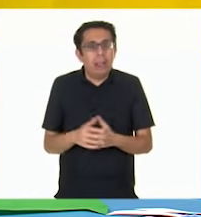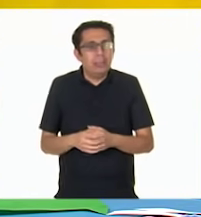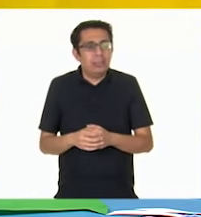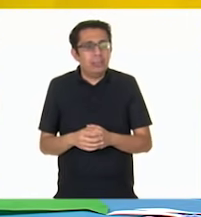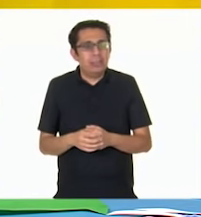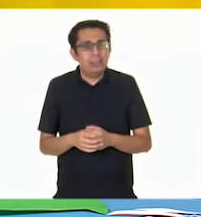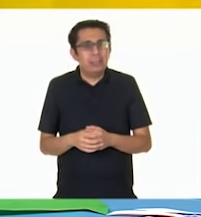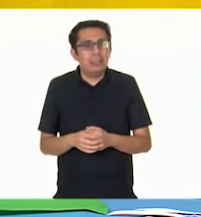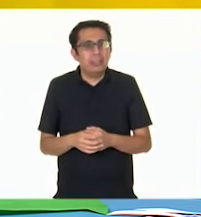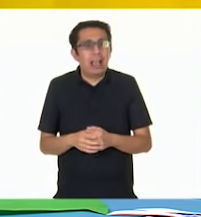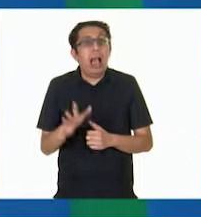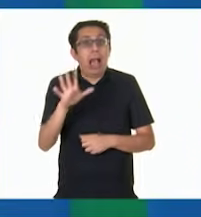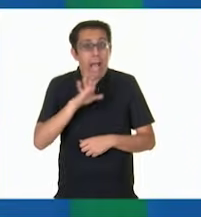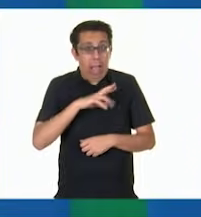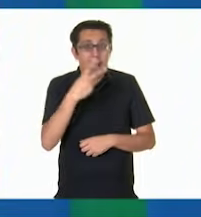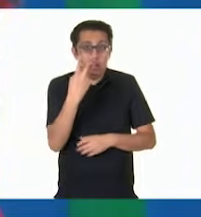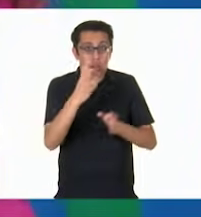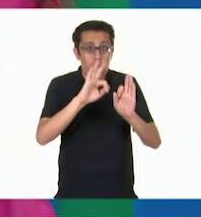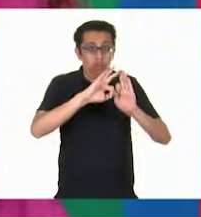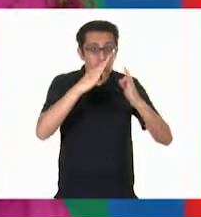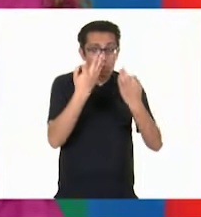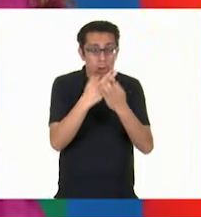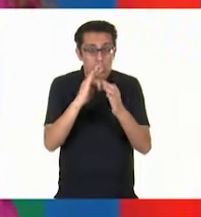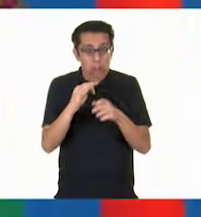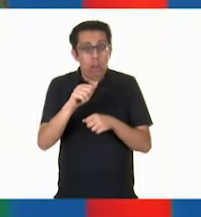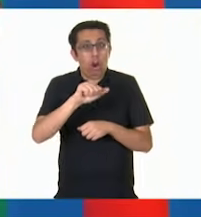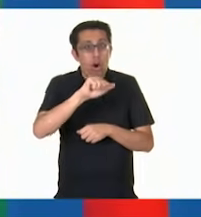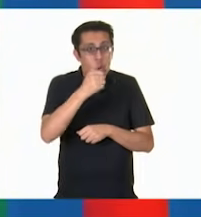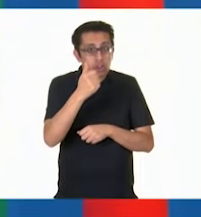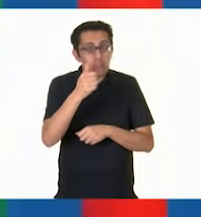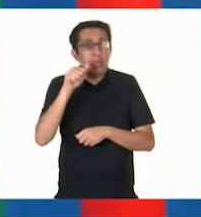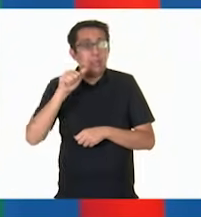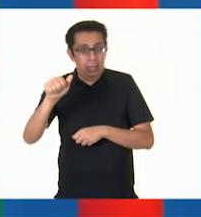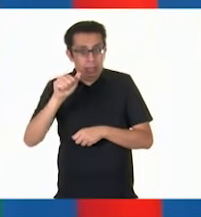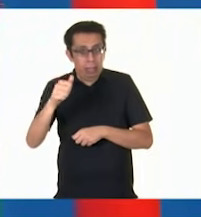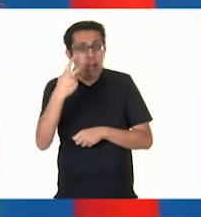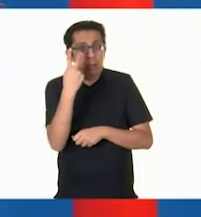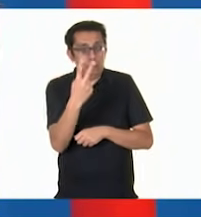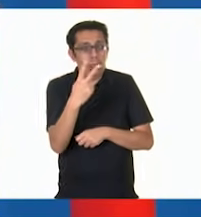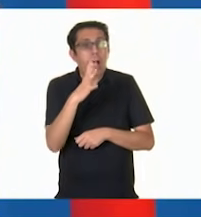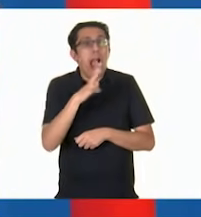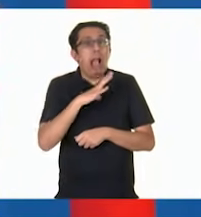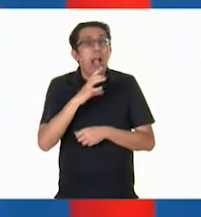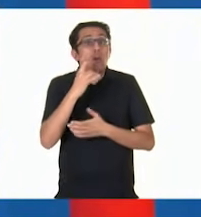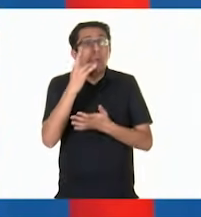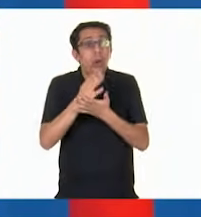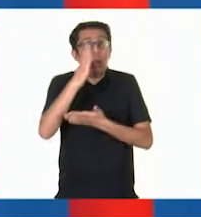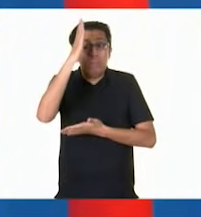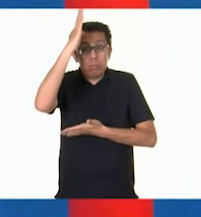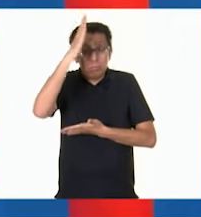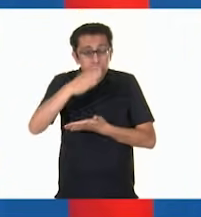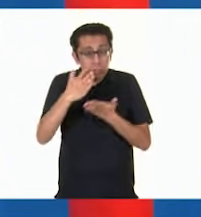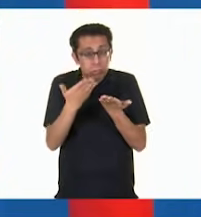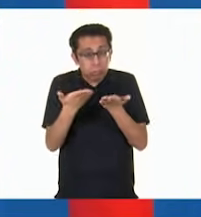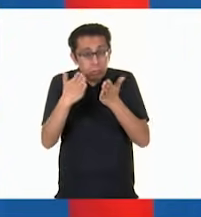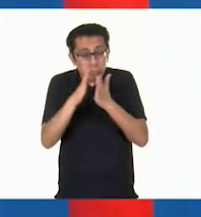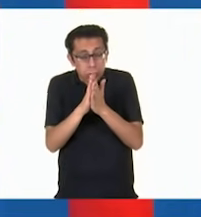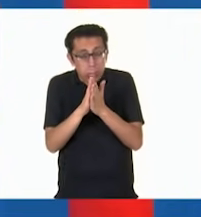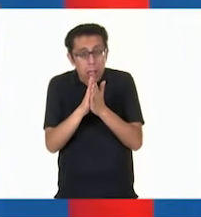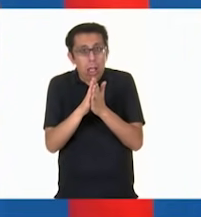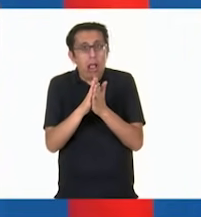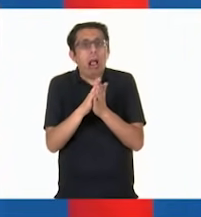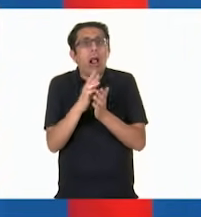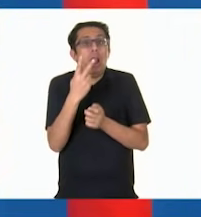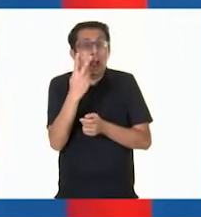Son dos figuras. Mide la número 11 y la número 16. Tienen solamente un eje de simetría y